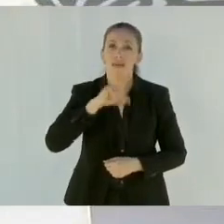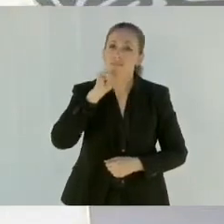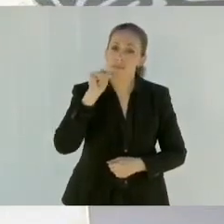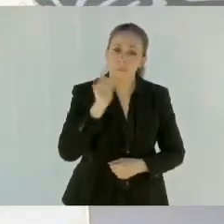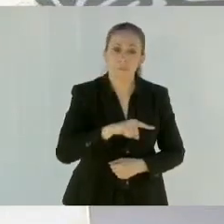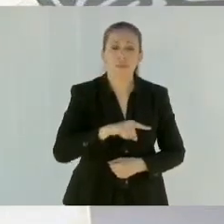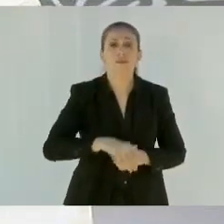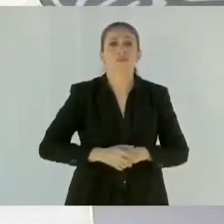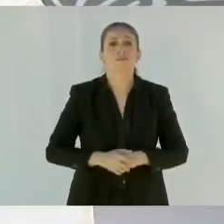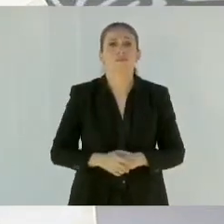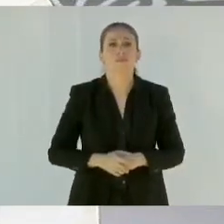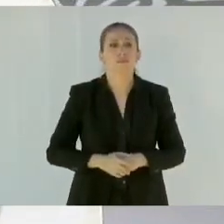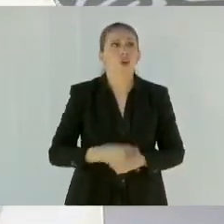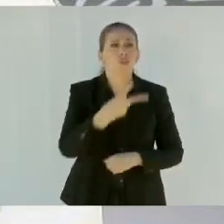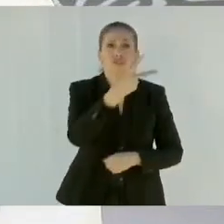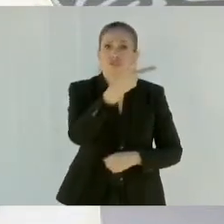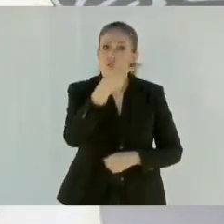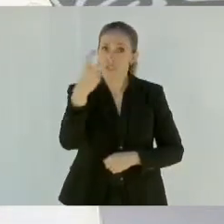201